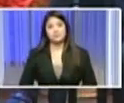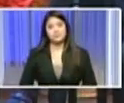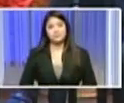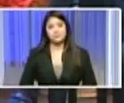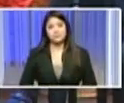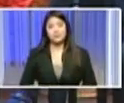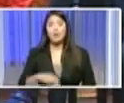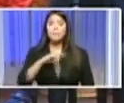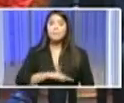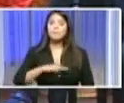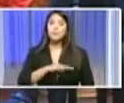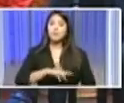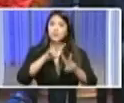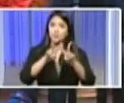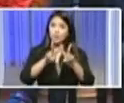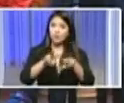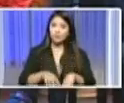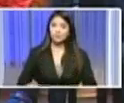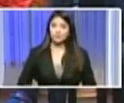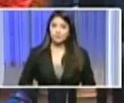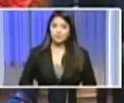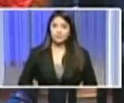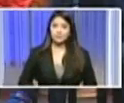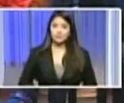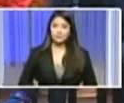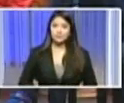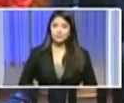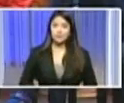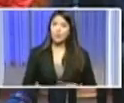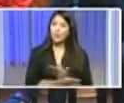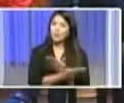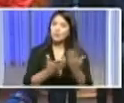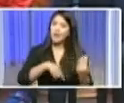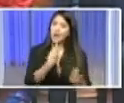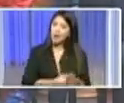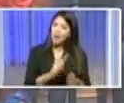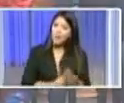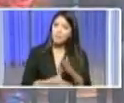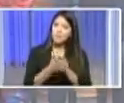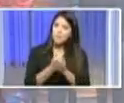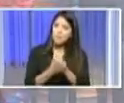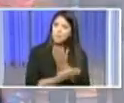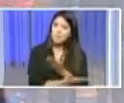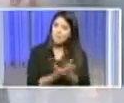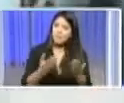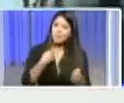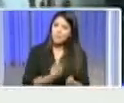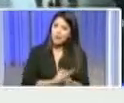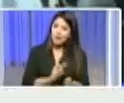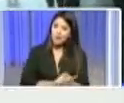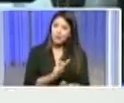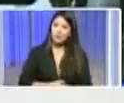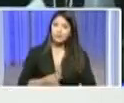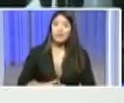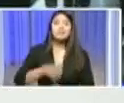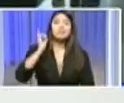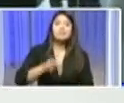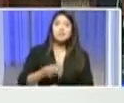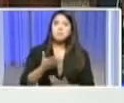la gran misión Vivienda Venezuela, queridas hermanos, queridos hermanos, debe